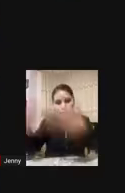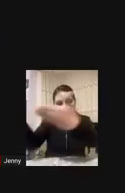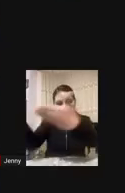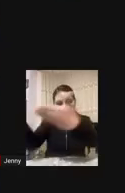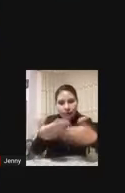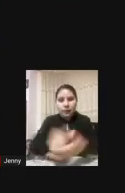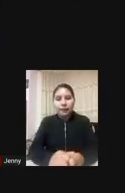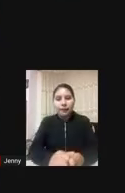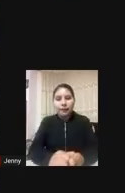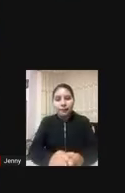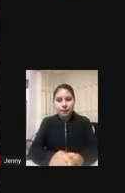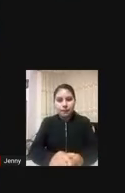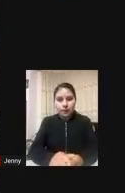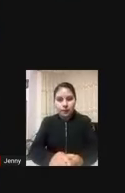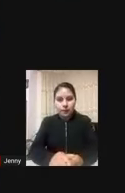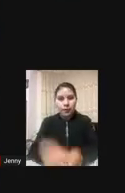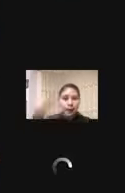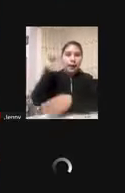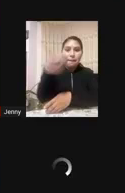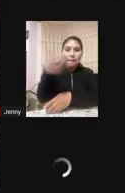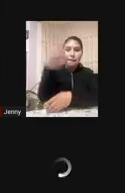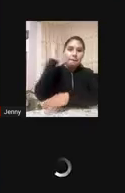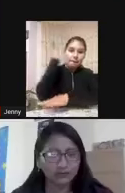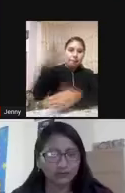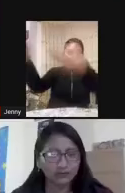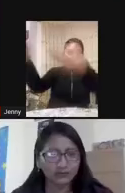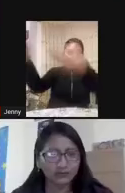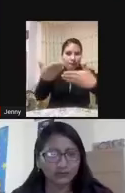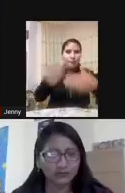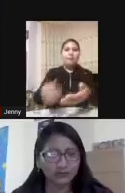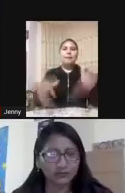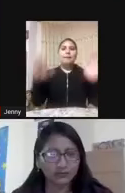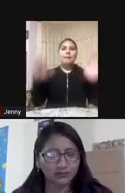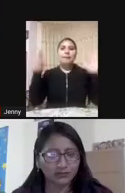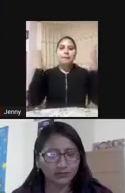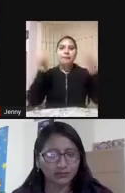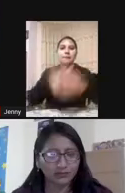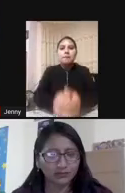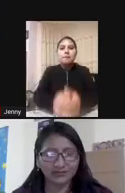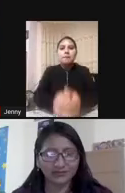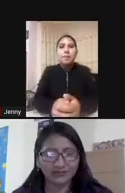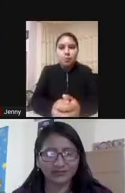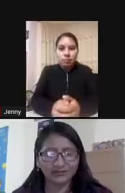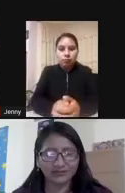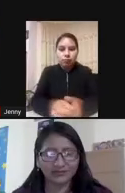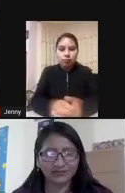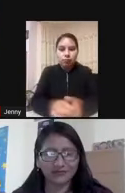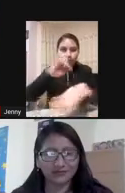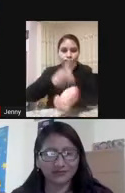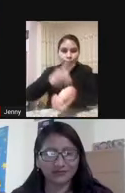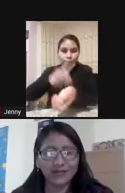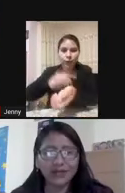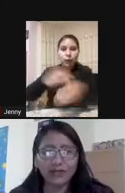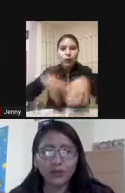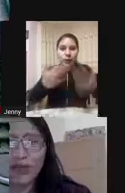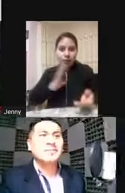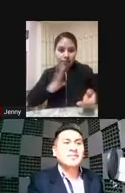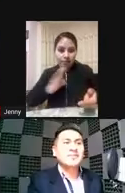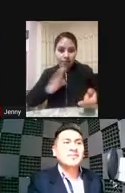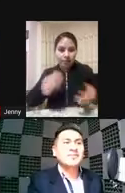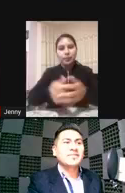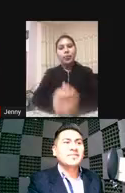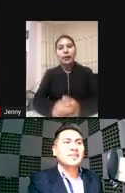primera ponente, la doctora Giovanna Pisa. Doctora, buenas noches, ¿cómo está? Muy